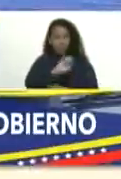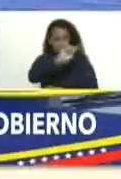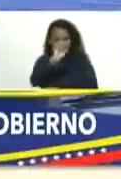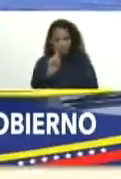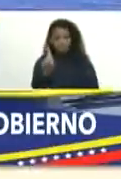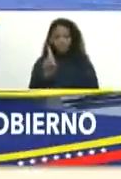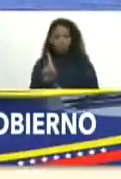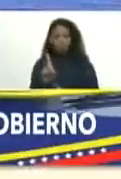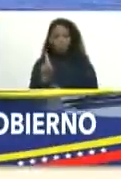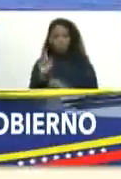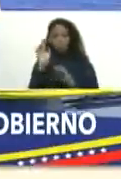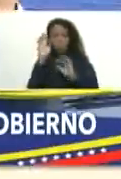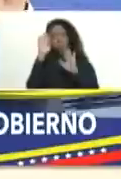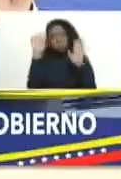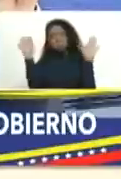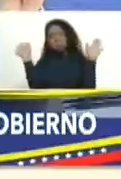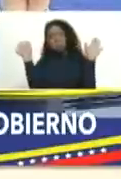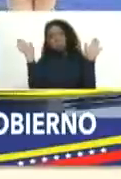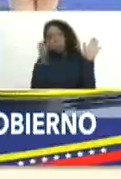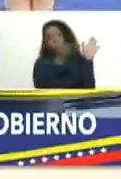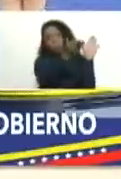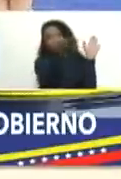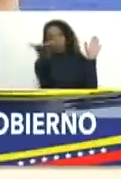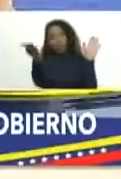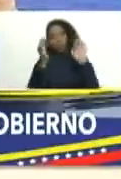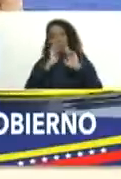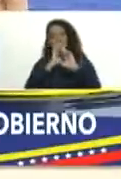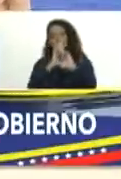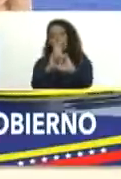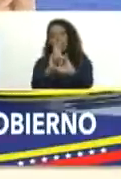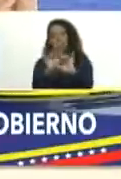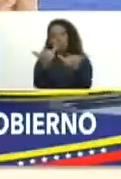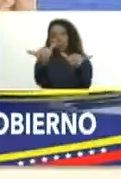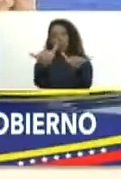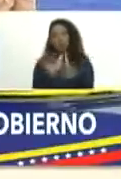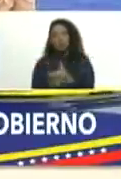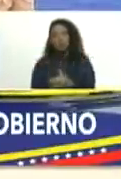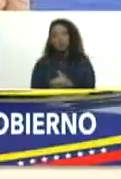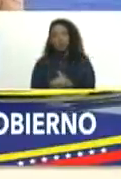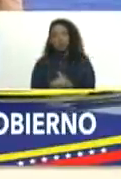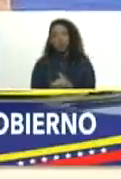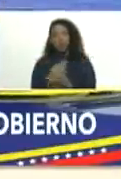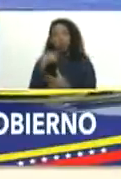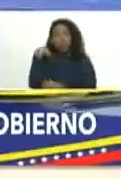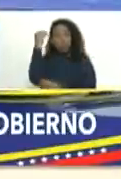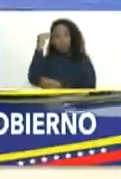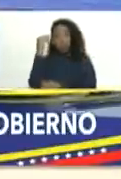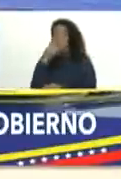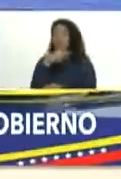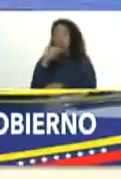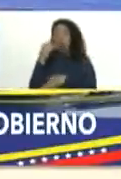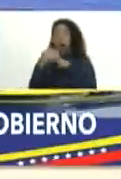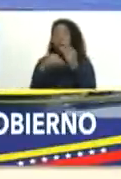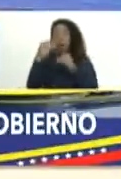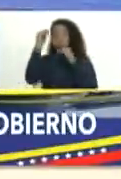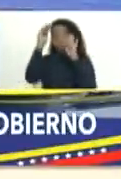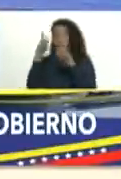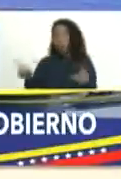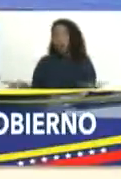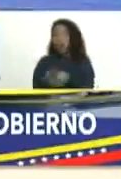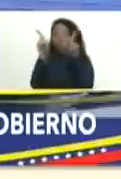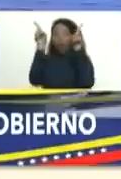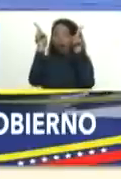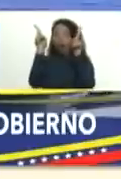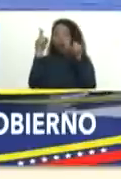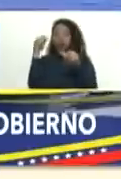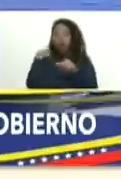No sé. Respondan ustedes. Creo que no lo hubieran atendido todo. Creo que se hubieran